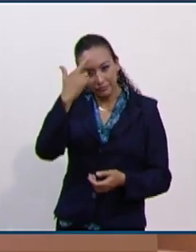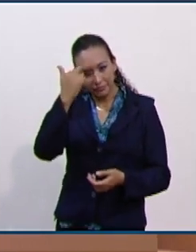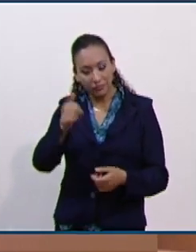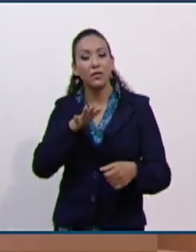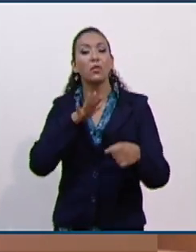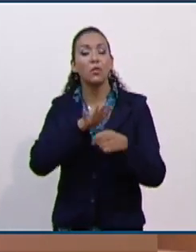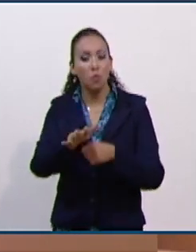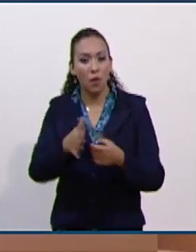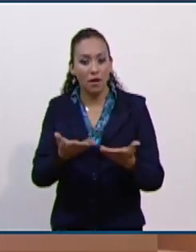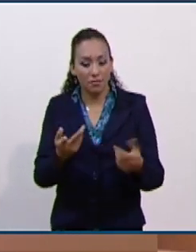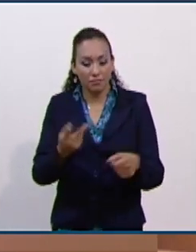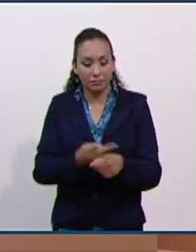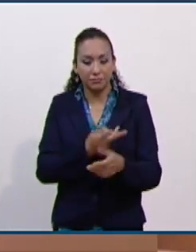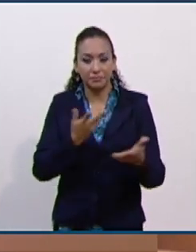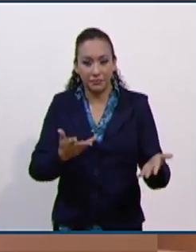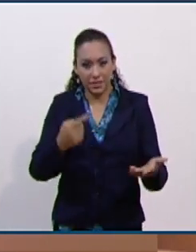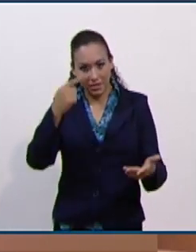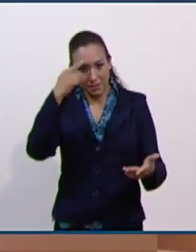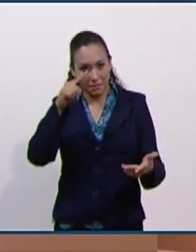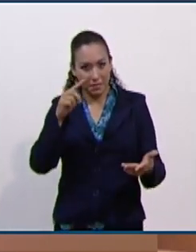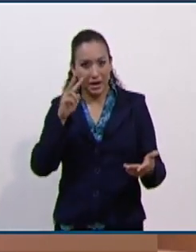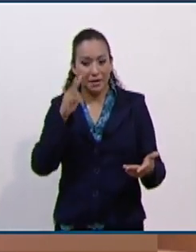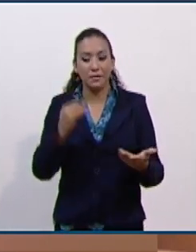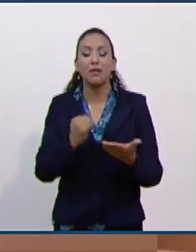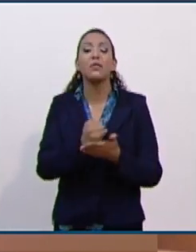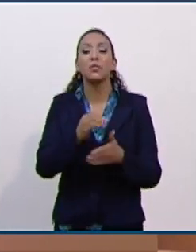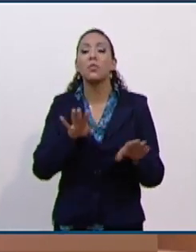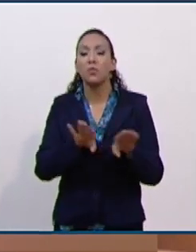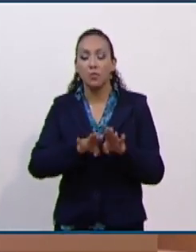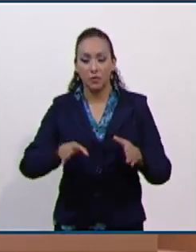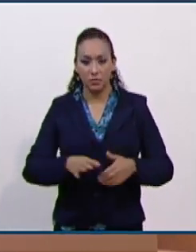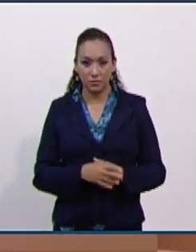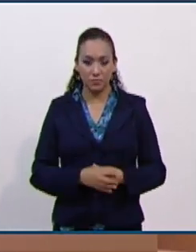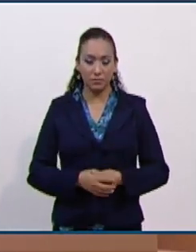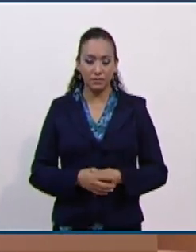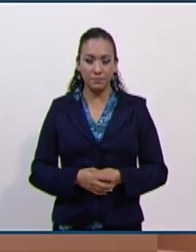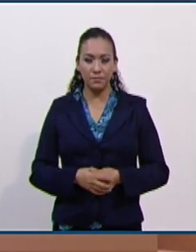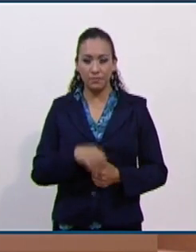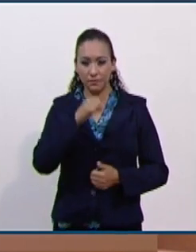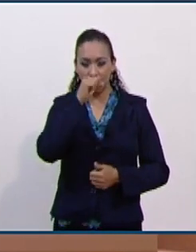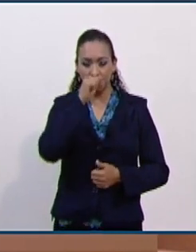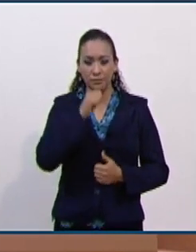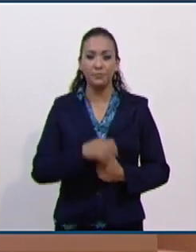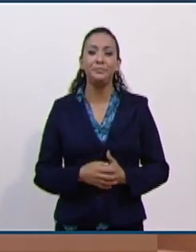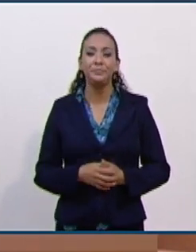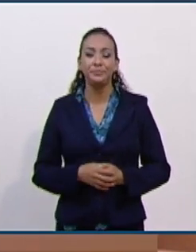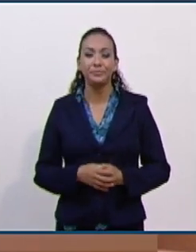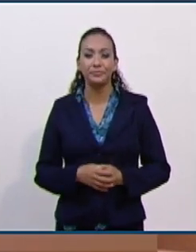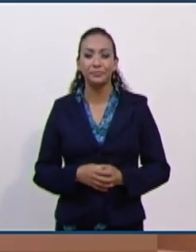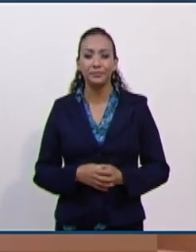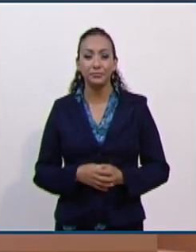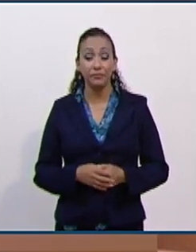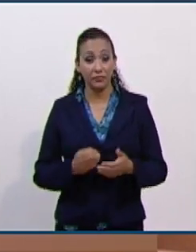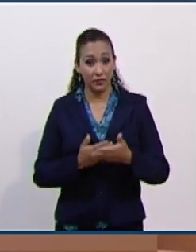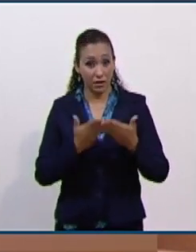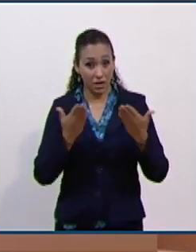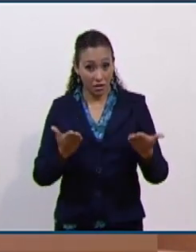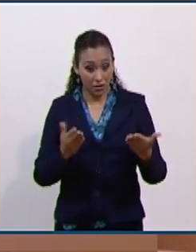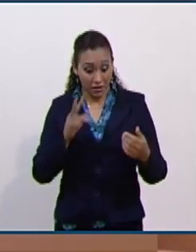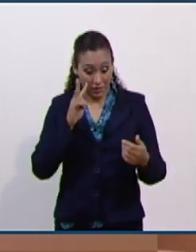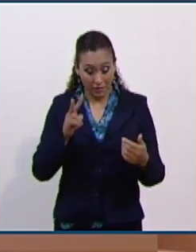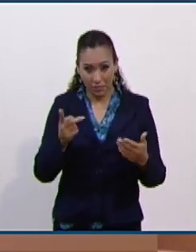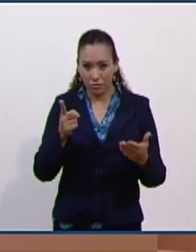razones de hecho y de derecho para sostener tal decisión, lo que desde mi punto de vista podría constituir